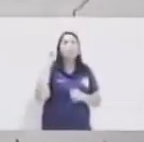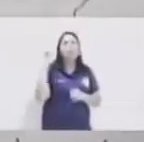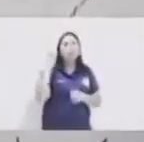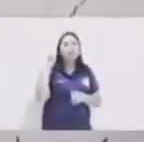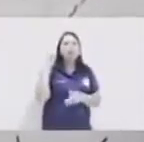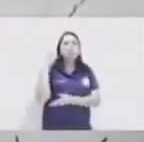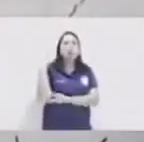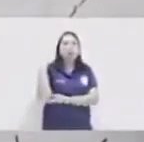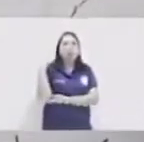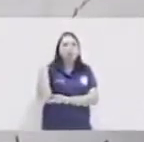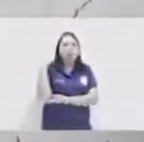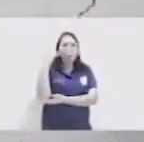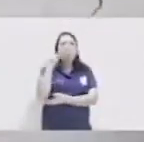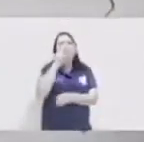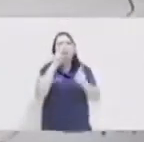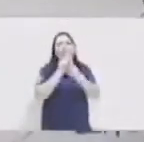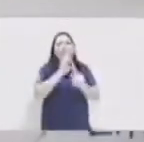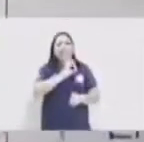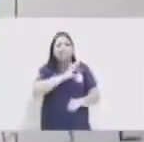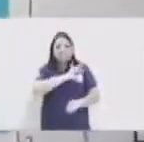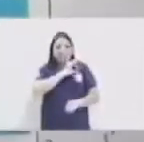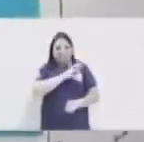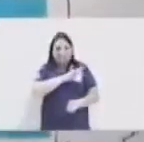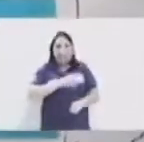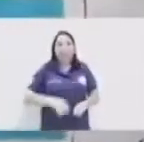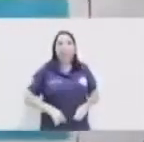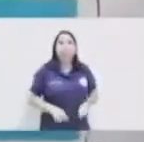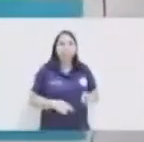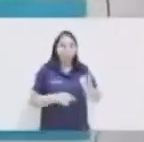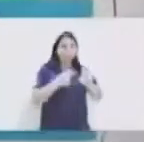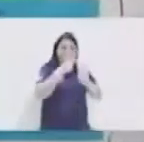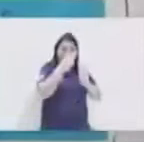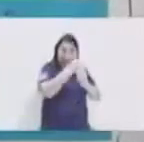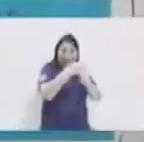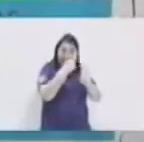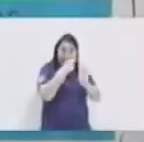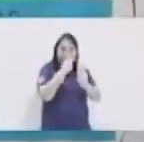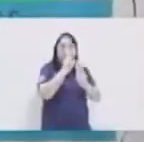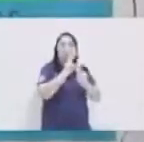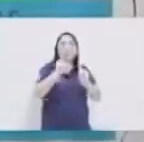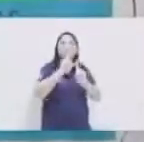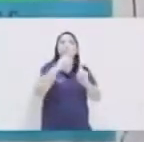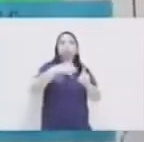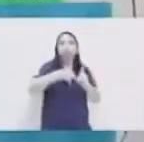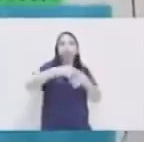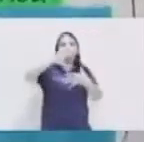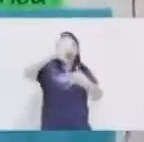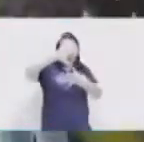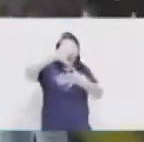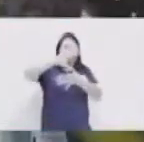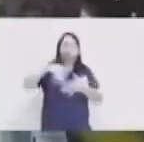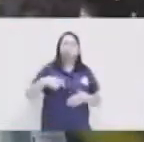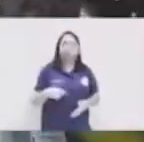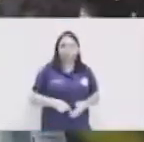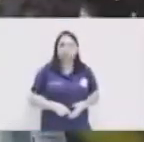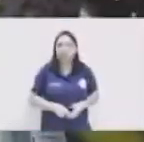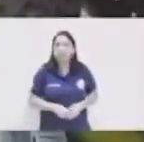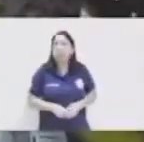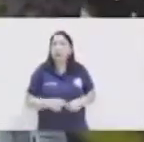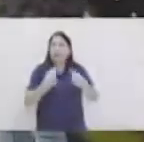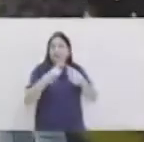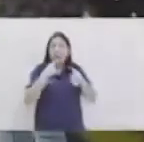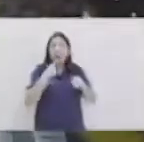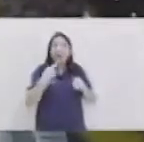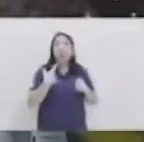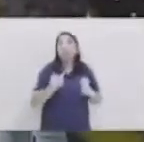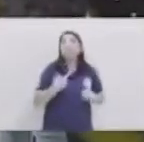que llega hasta Santiago de Chile. Pero, ¿cuáles son las particularidades de estas 3 literaturas? La literatura náhuatl